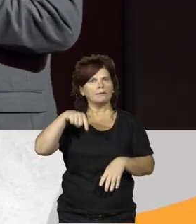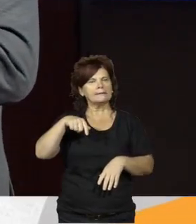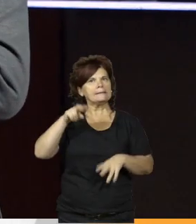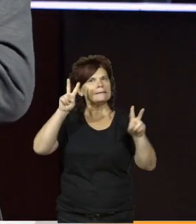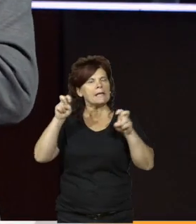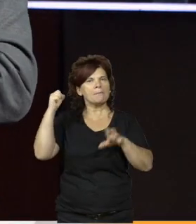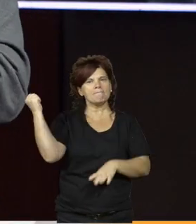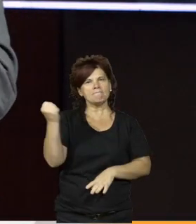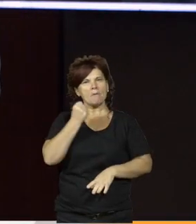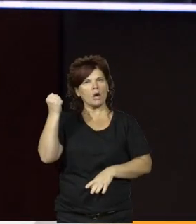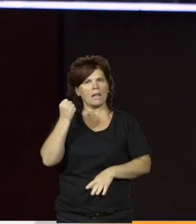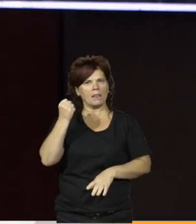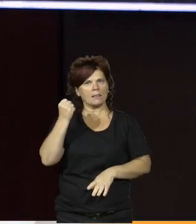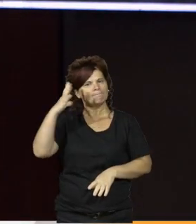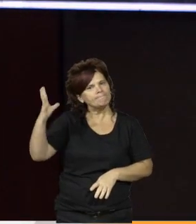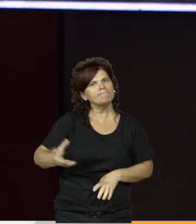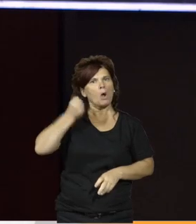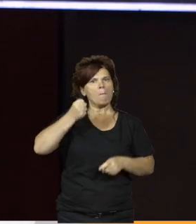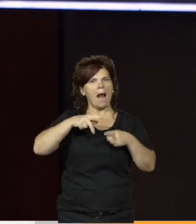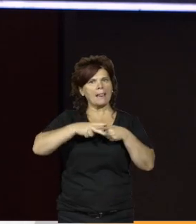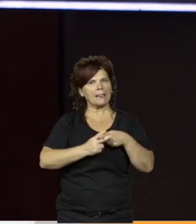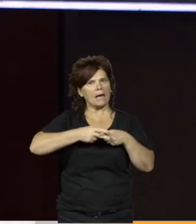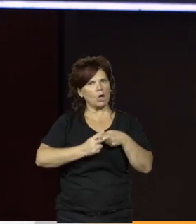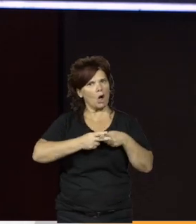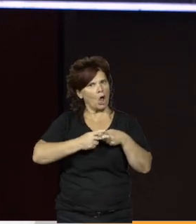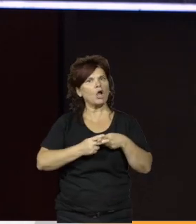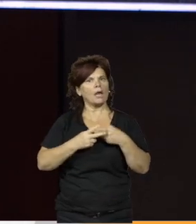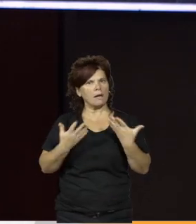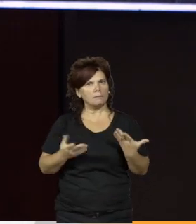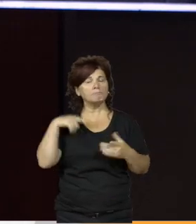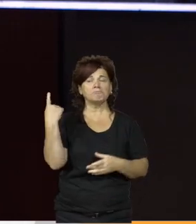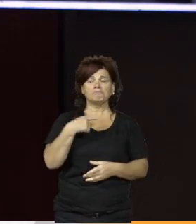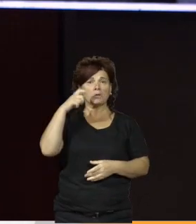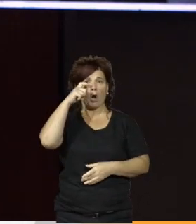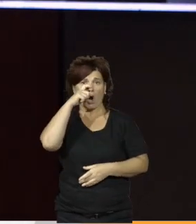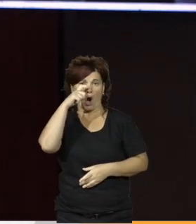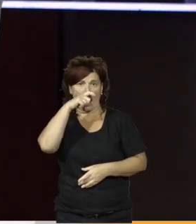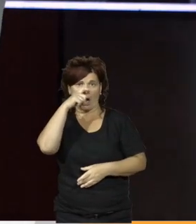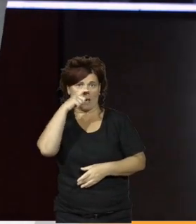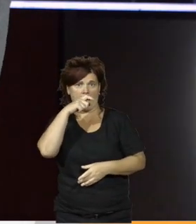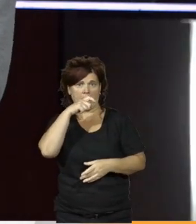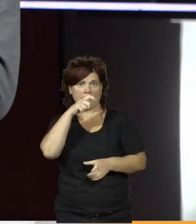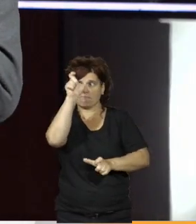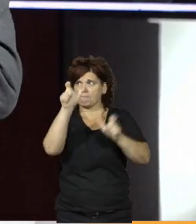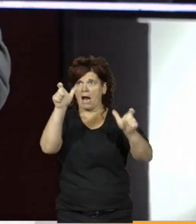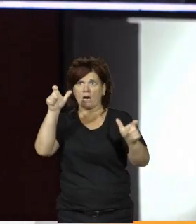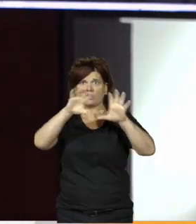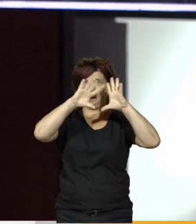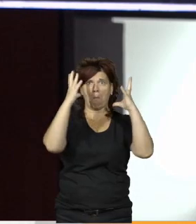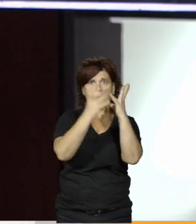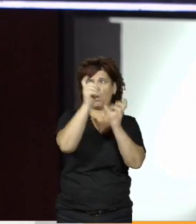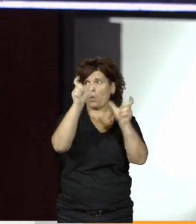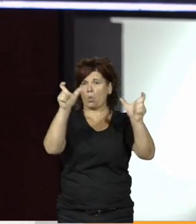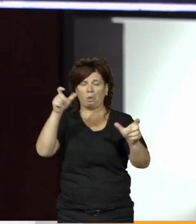importante que es aprovechar la tecnología. Nosotros en Corrientes, por ejemplo, cualquier ciudadano de cualquier parte del mundo puede sacar